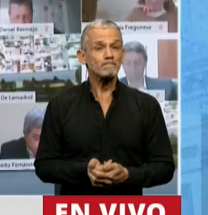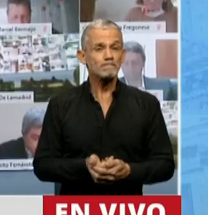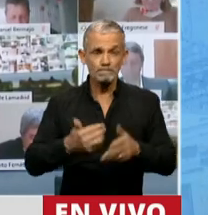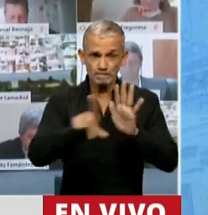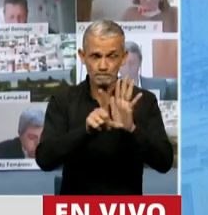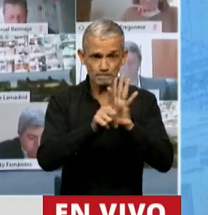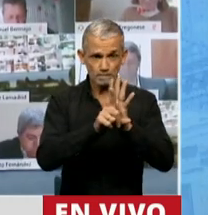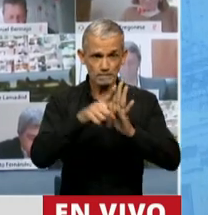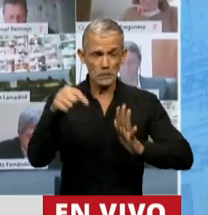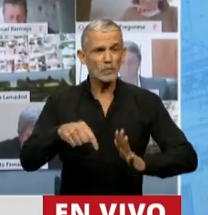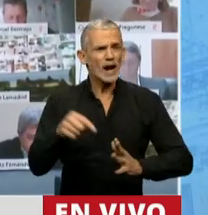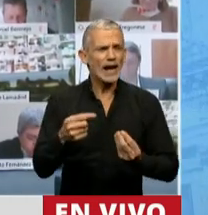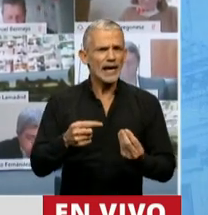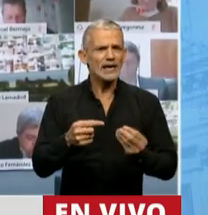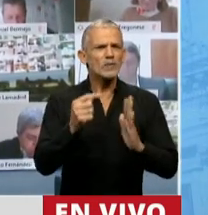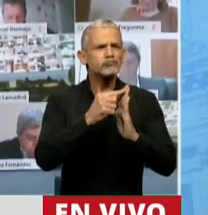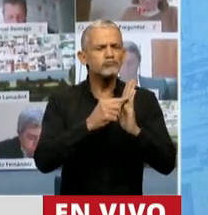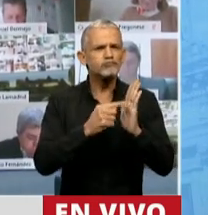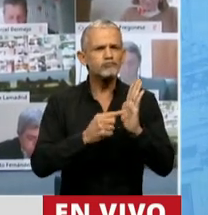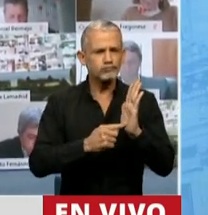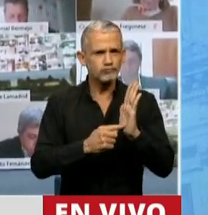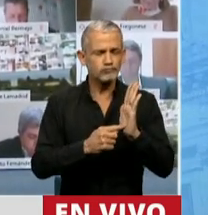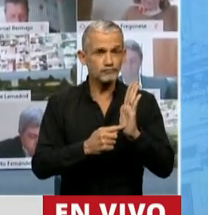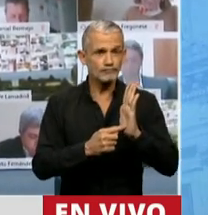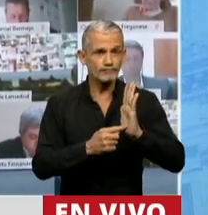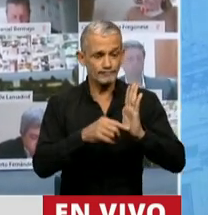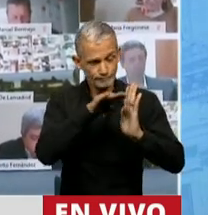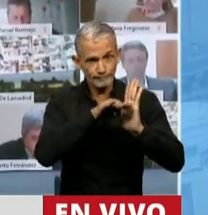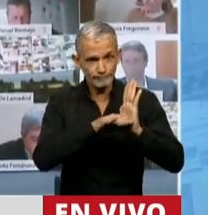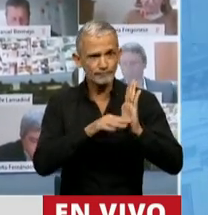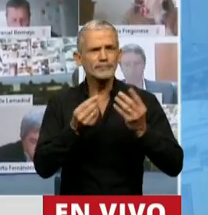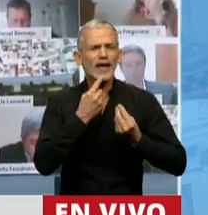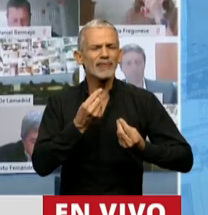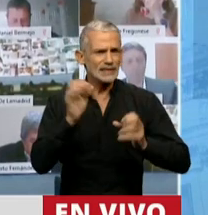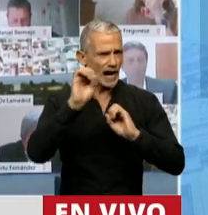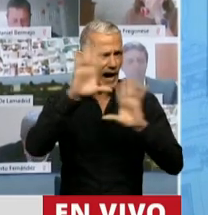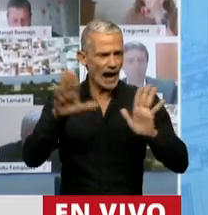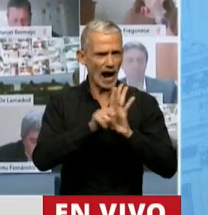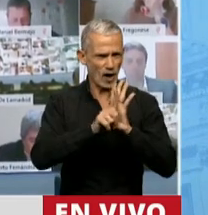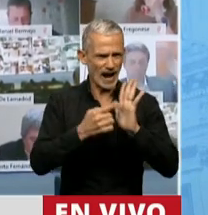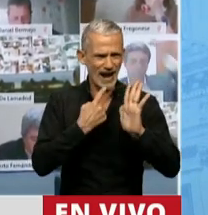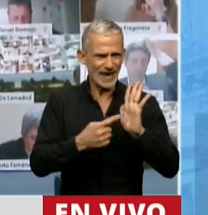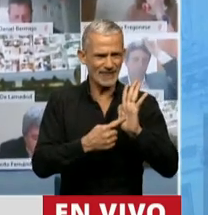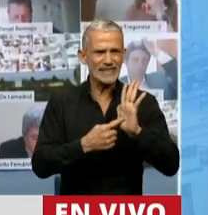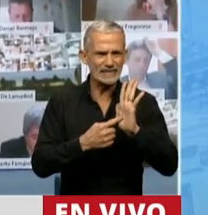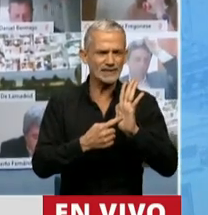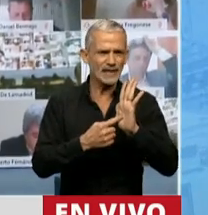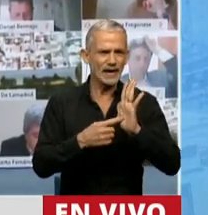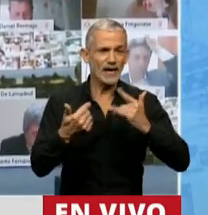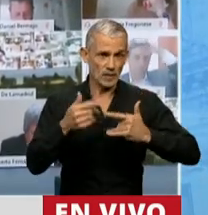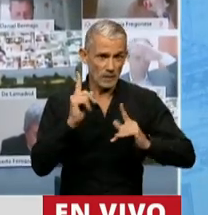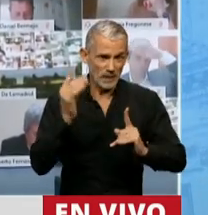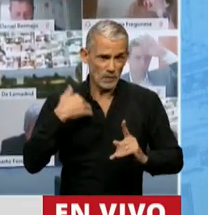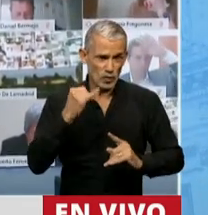la ley, entre otras cosas, establece con absoluta claridad esto que acabamos de